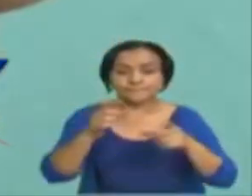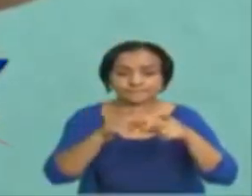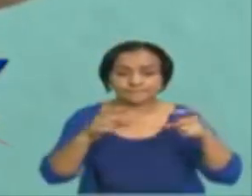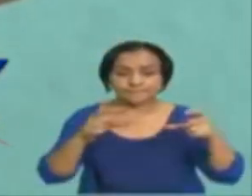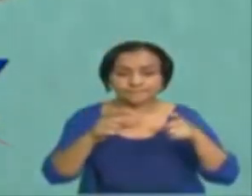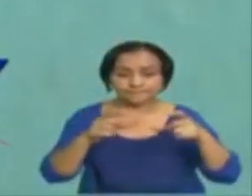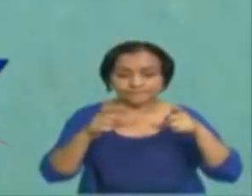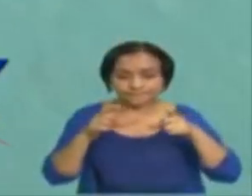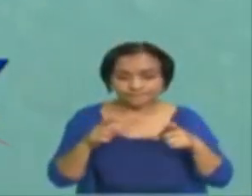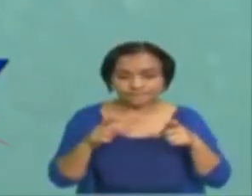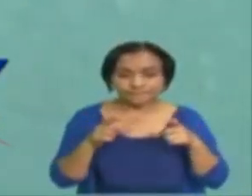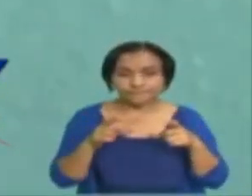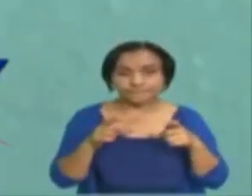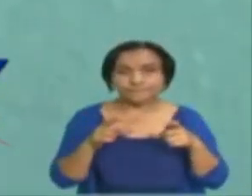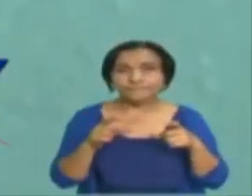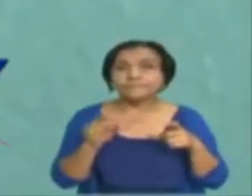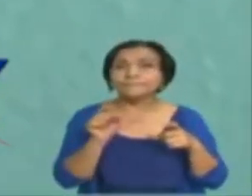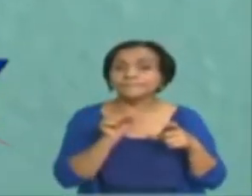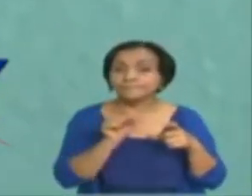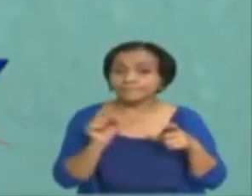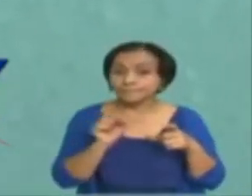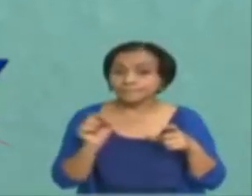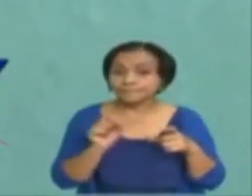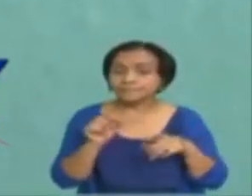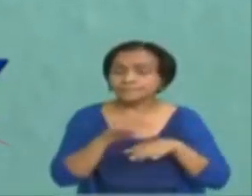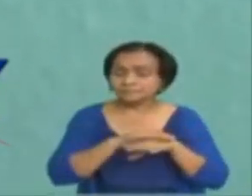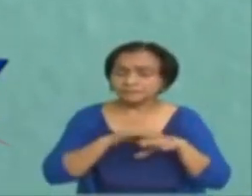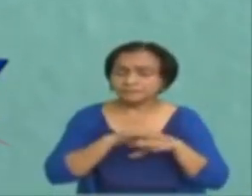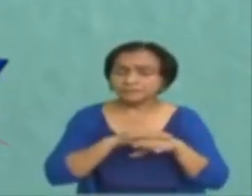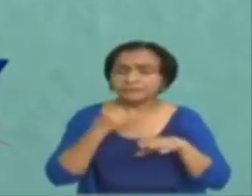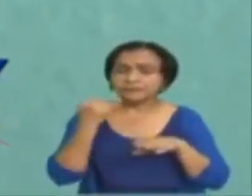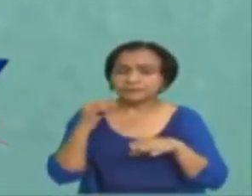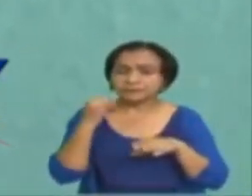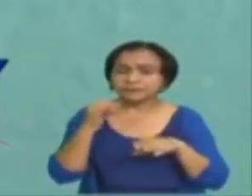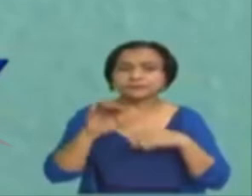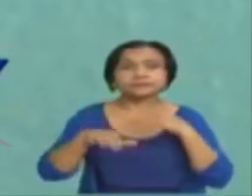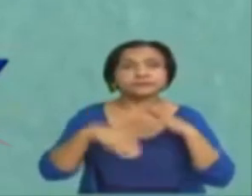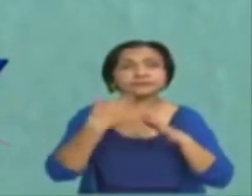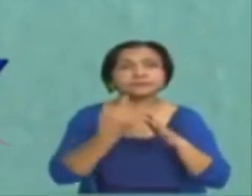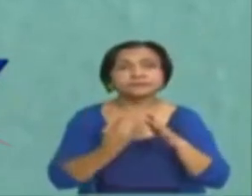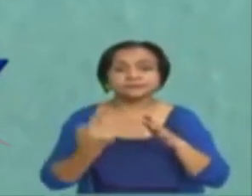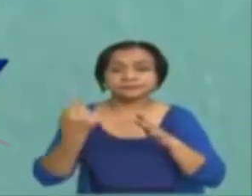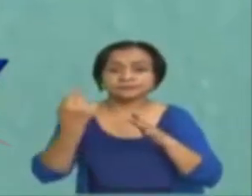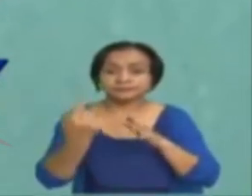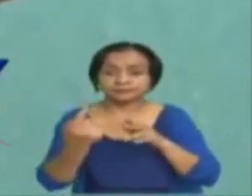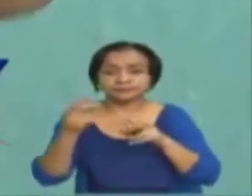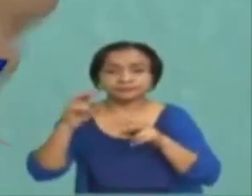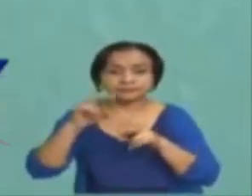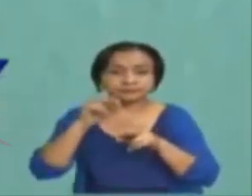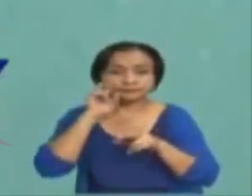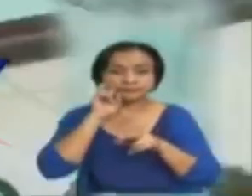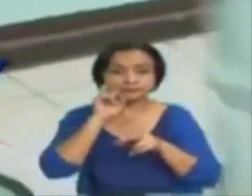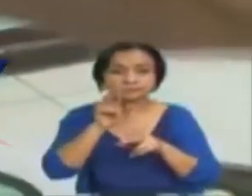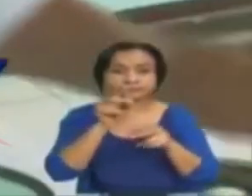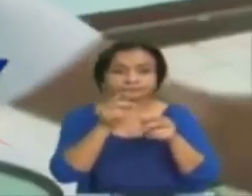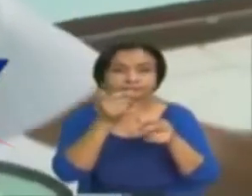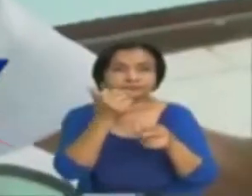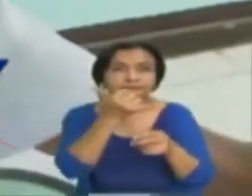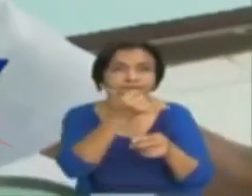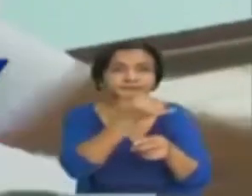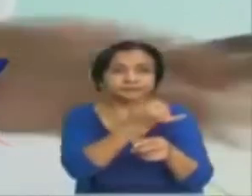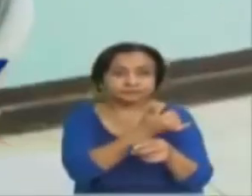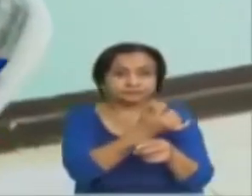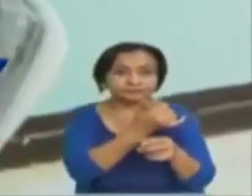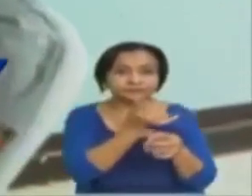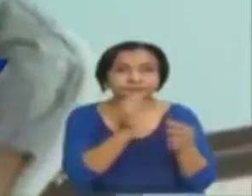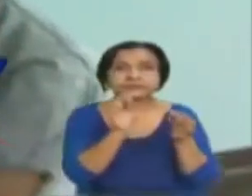en el municipio de managua en el distrito 7 se aplicarán las segundas dosis en el policlínico y danny a partir